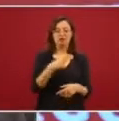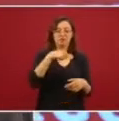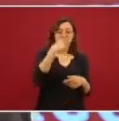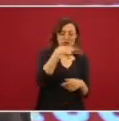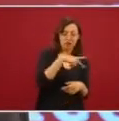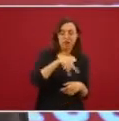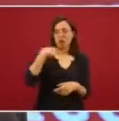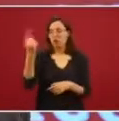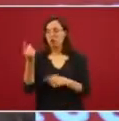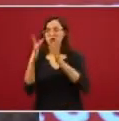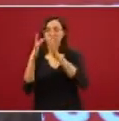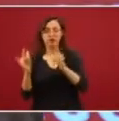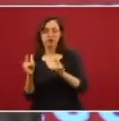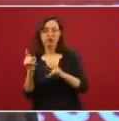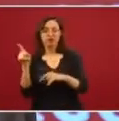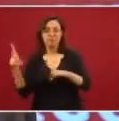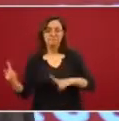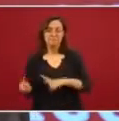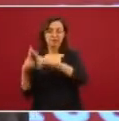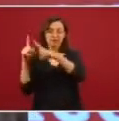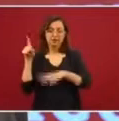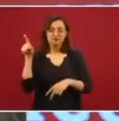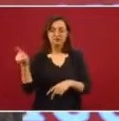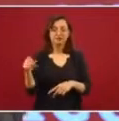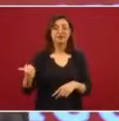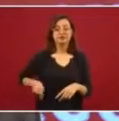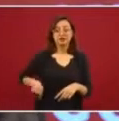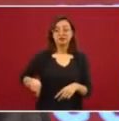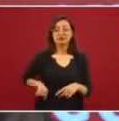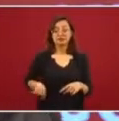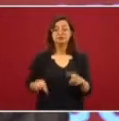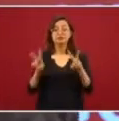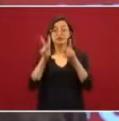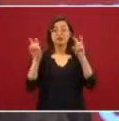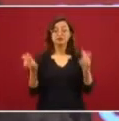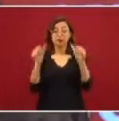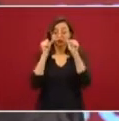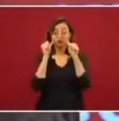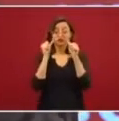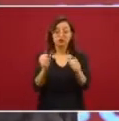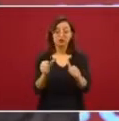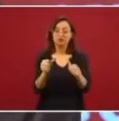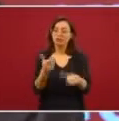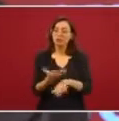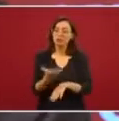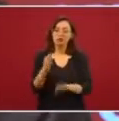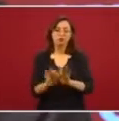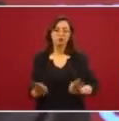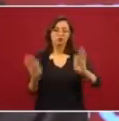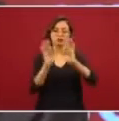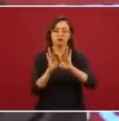para este evento es un evento de extraordinario interés porque obviamente atiende a un asunto de primerísima importancia